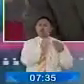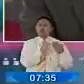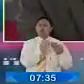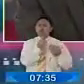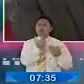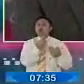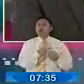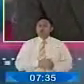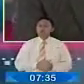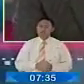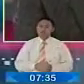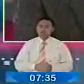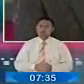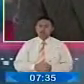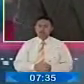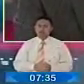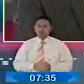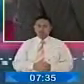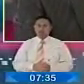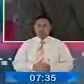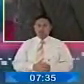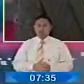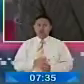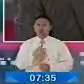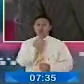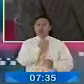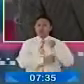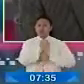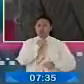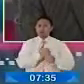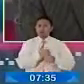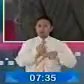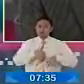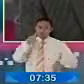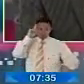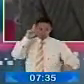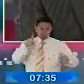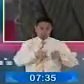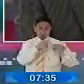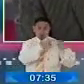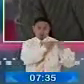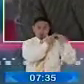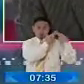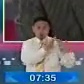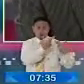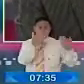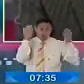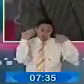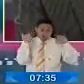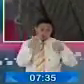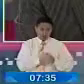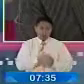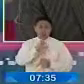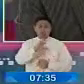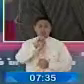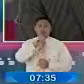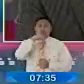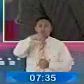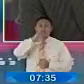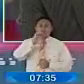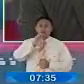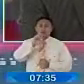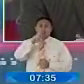tiene esto? Mire, nosotros el año pasado renovamos la concesión del puerto de Guayaquil con Contecom por